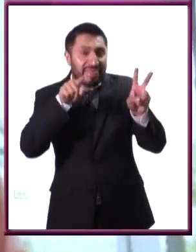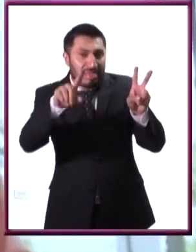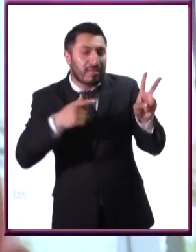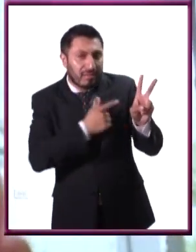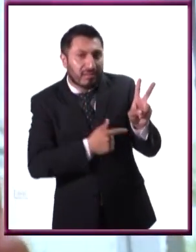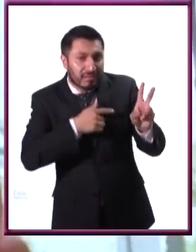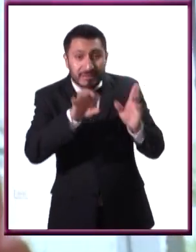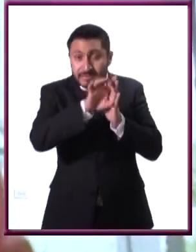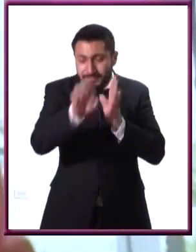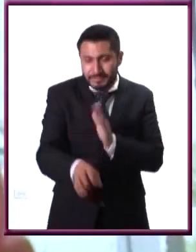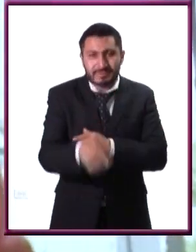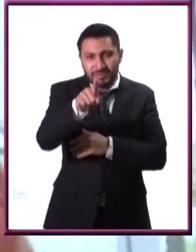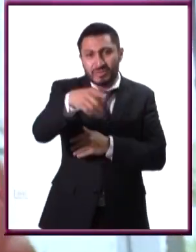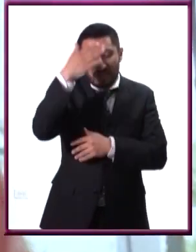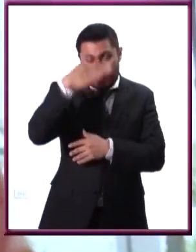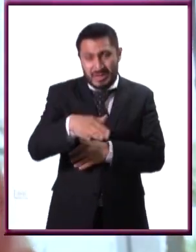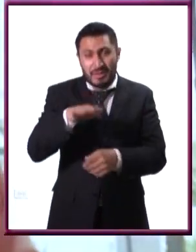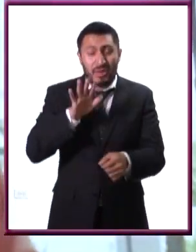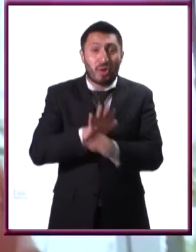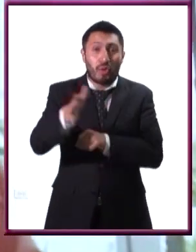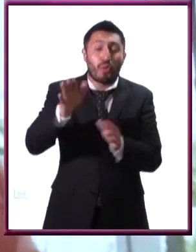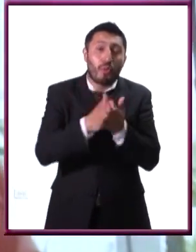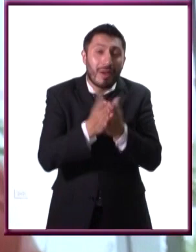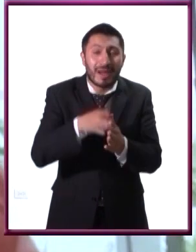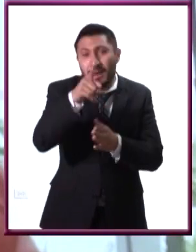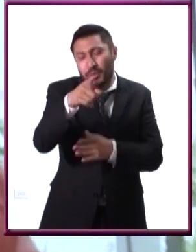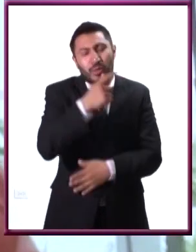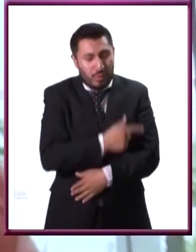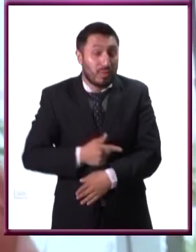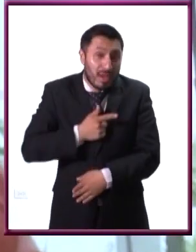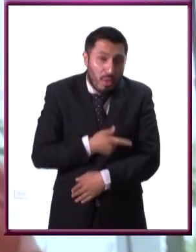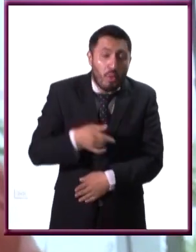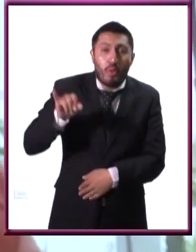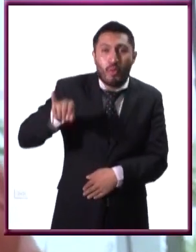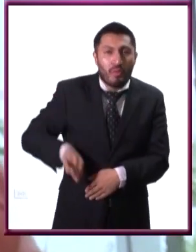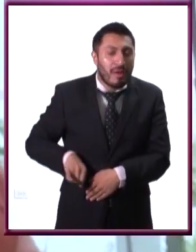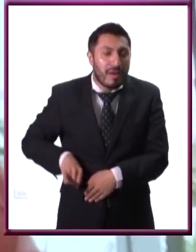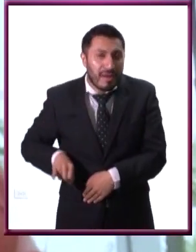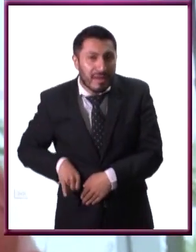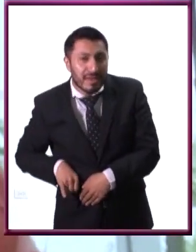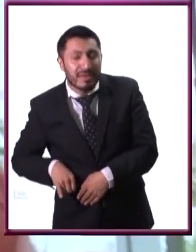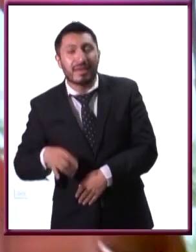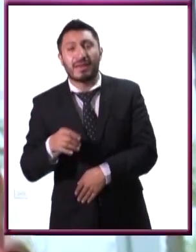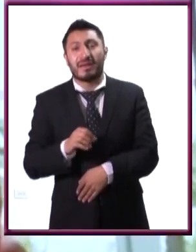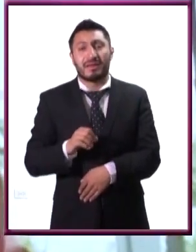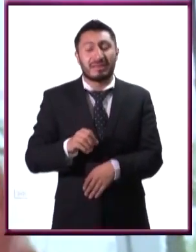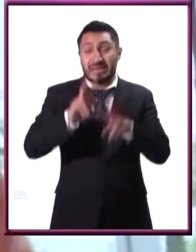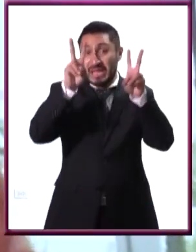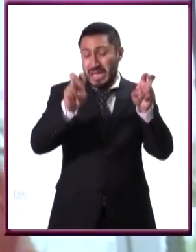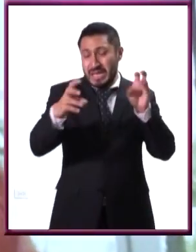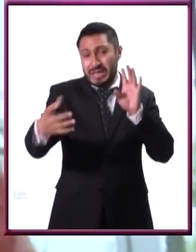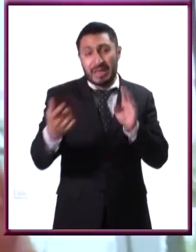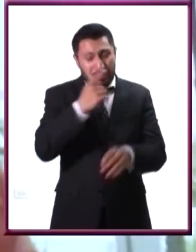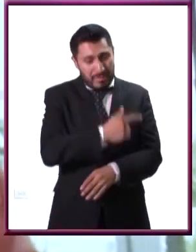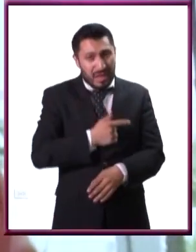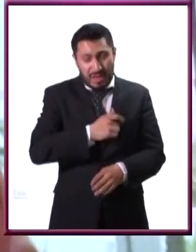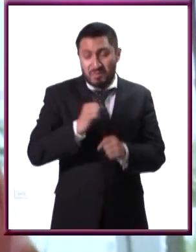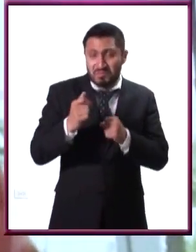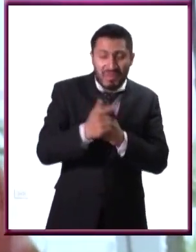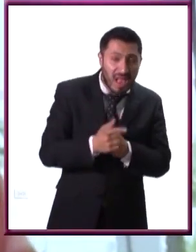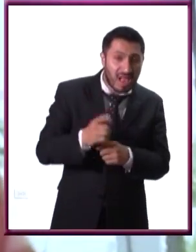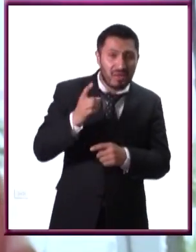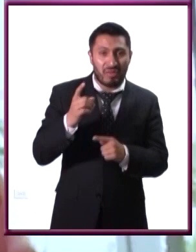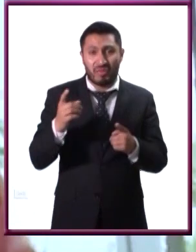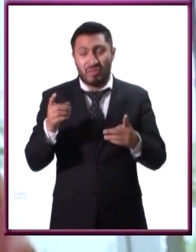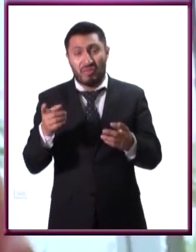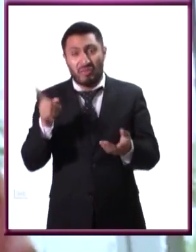temas también. Es importante que sí sepamos hallar los libros que pues, nos atañen por nuestra temática, por nuestras